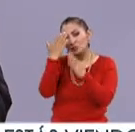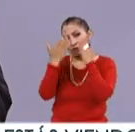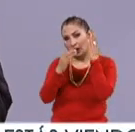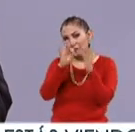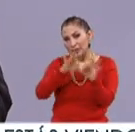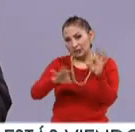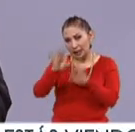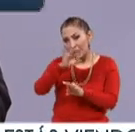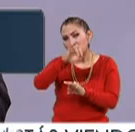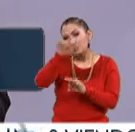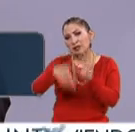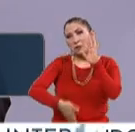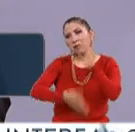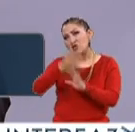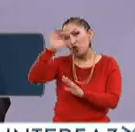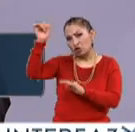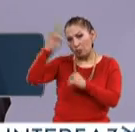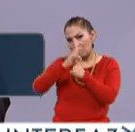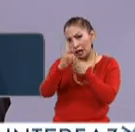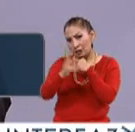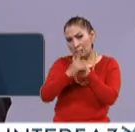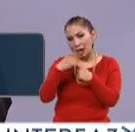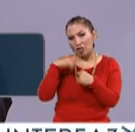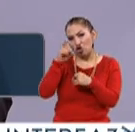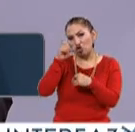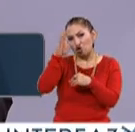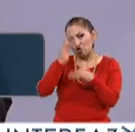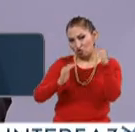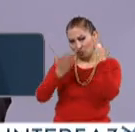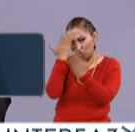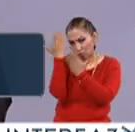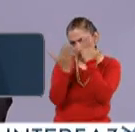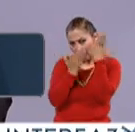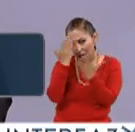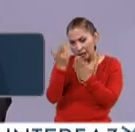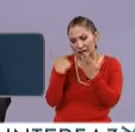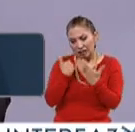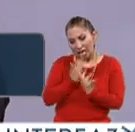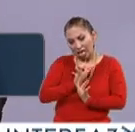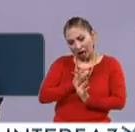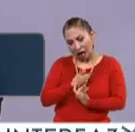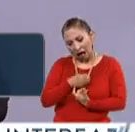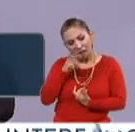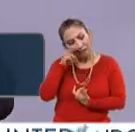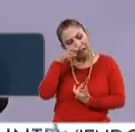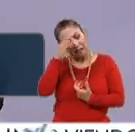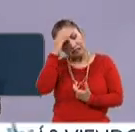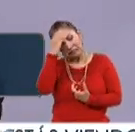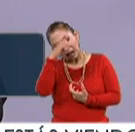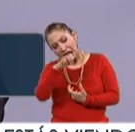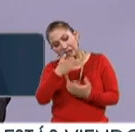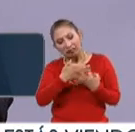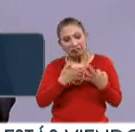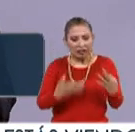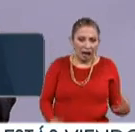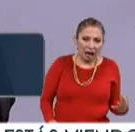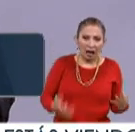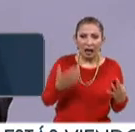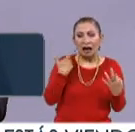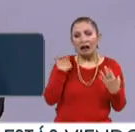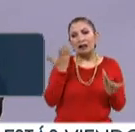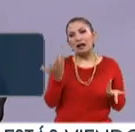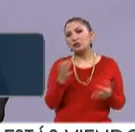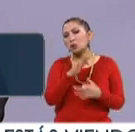yo en el extranjero haciendo la tesis doctoral, pues andaba yo nostálgico de la tierra y todo, con nieve hasta la nariz y